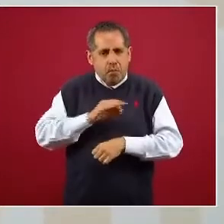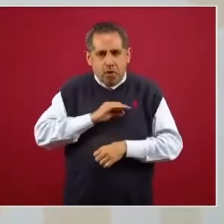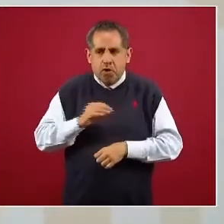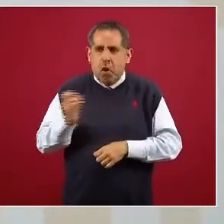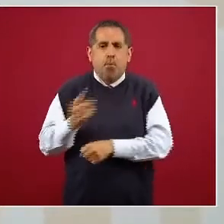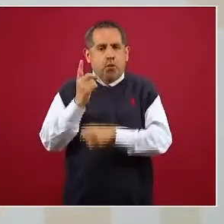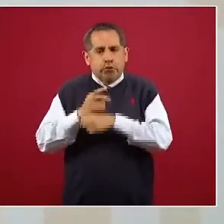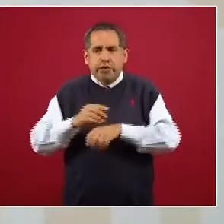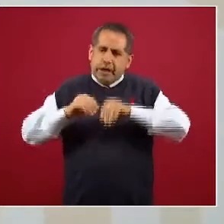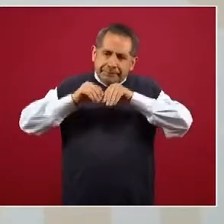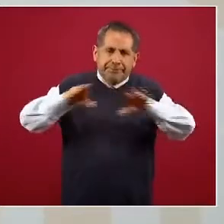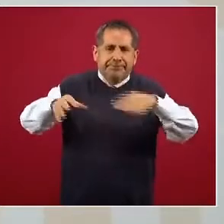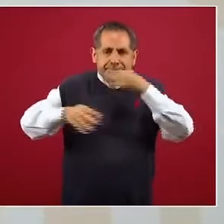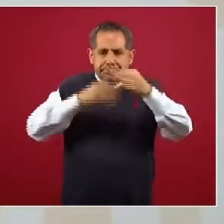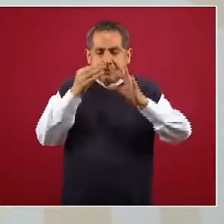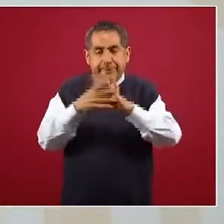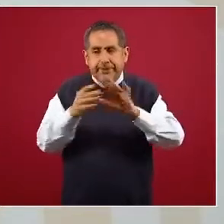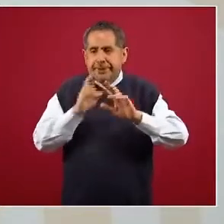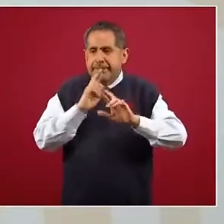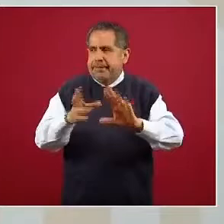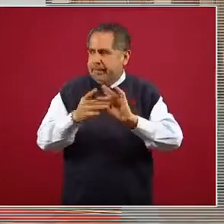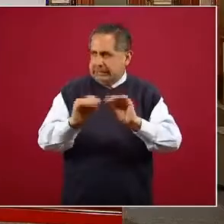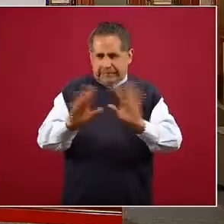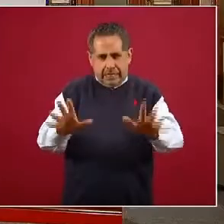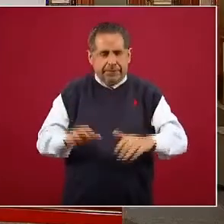la oportunidad de informar.